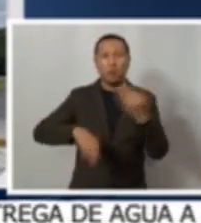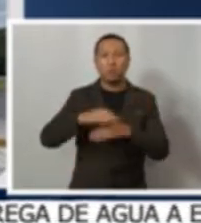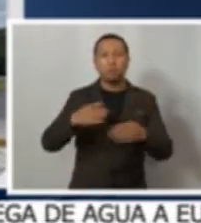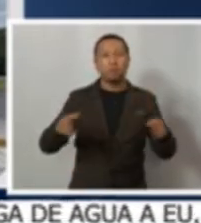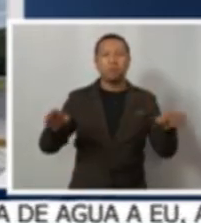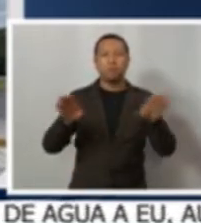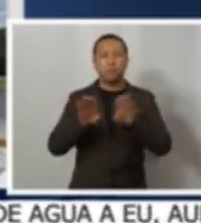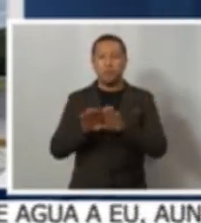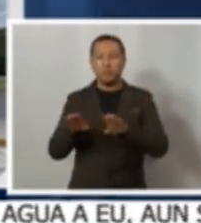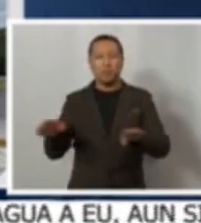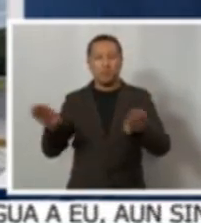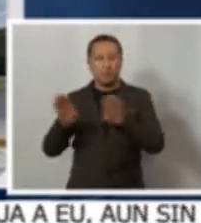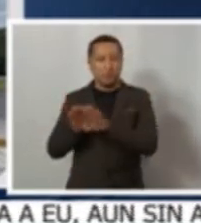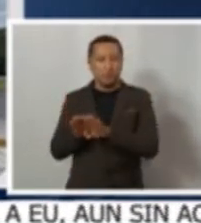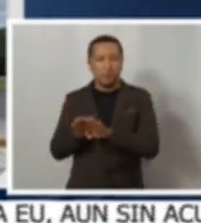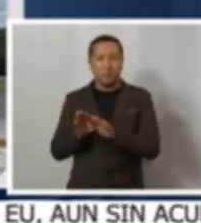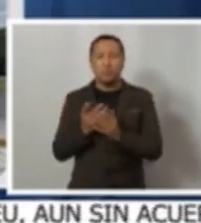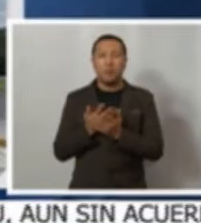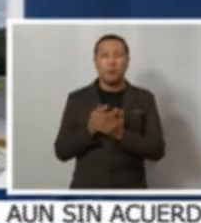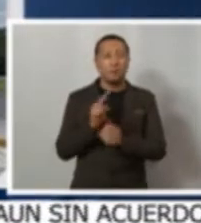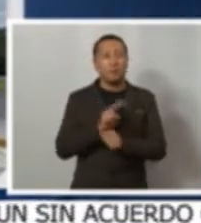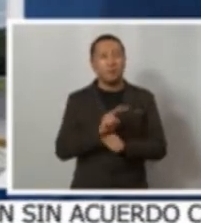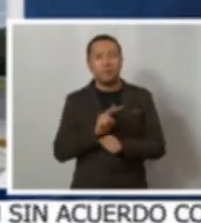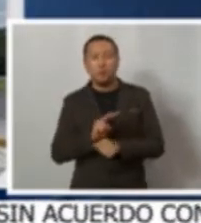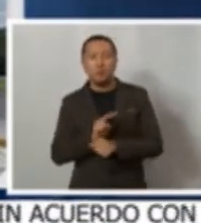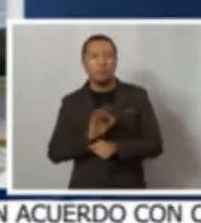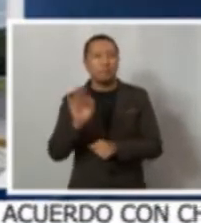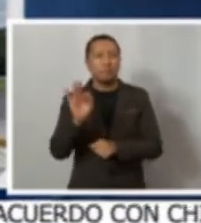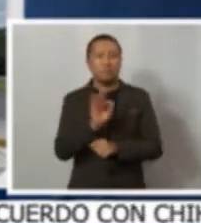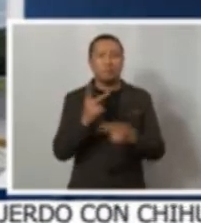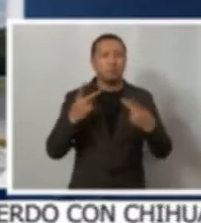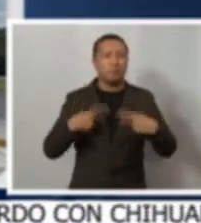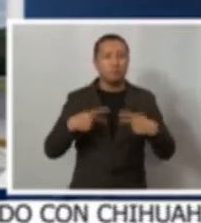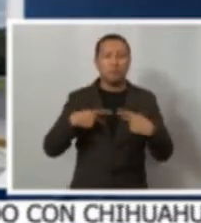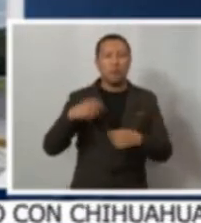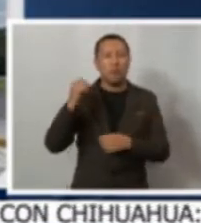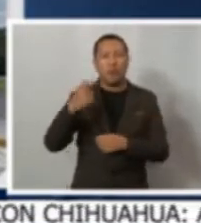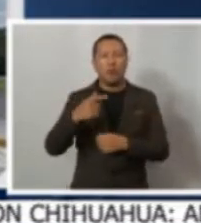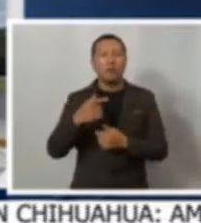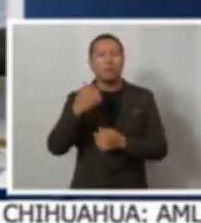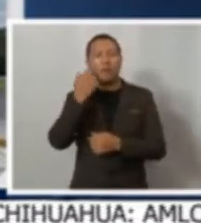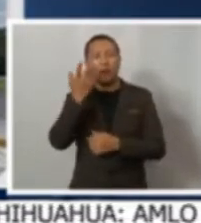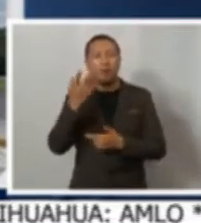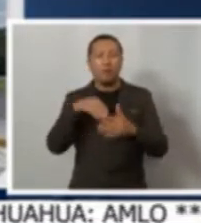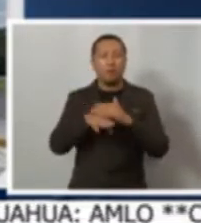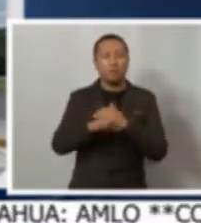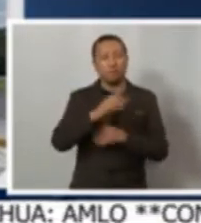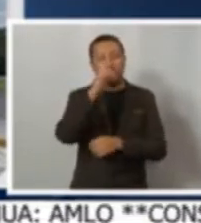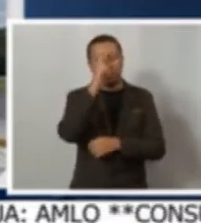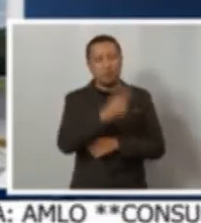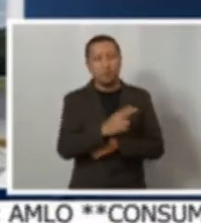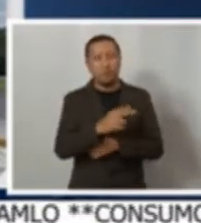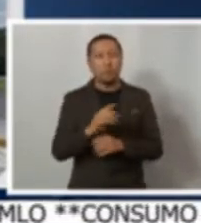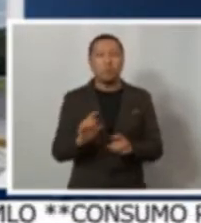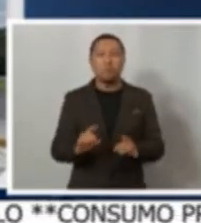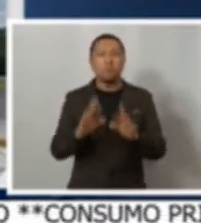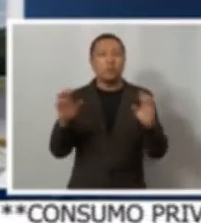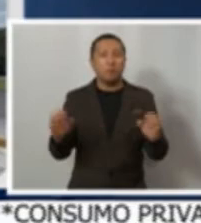que las condiciones del viento y oleaje lo permitan. Recordó que en caso de una emergencia se debe llamar a los números 911